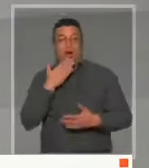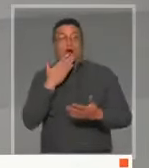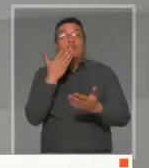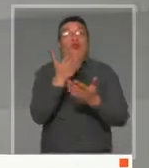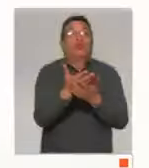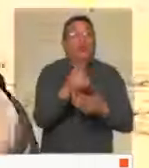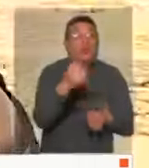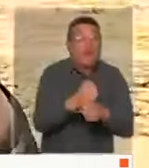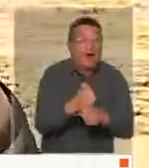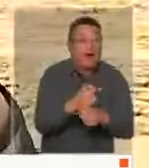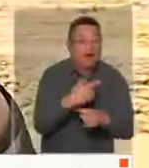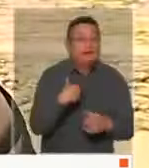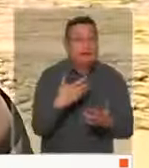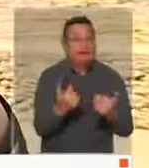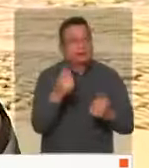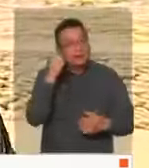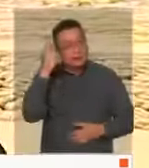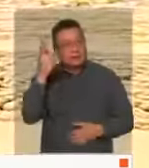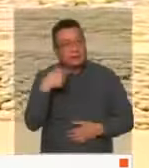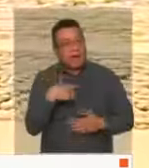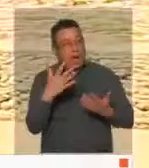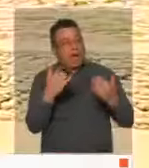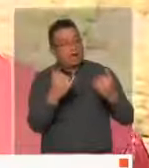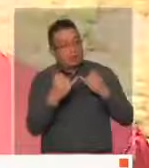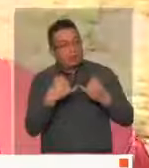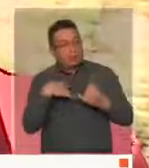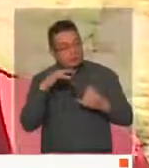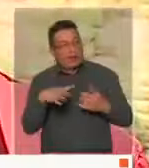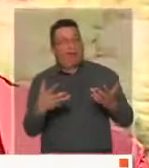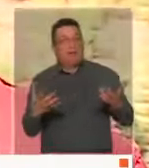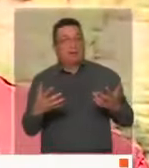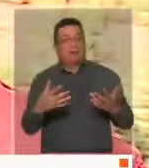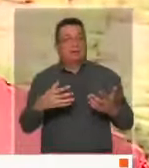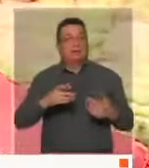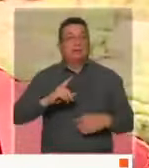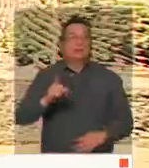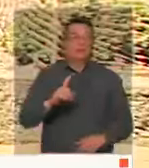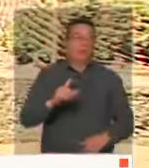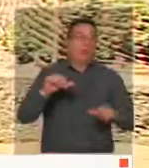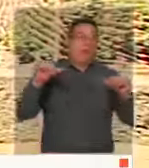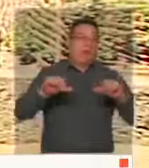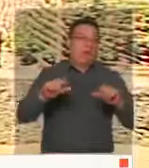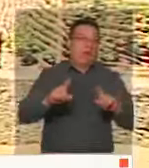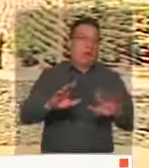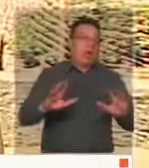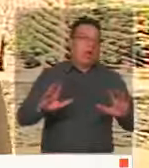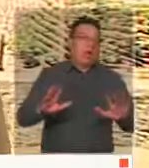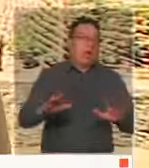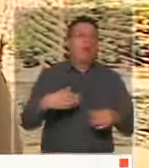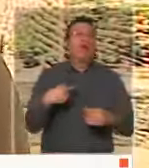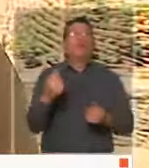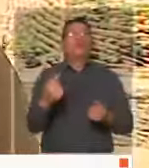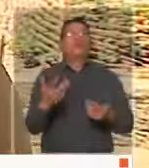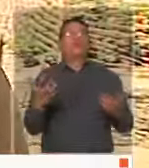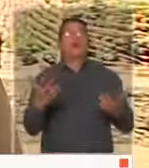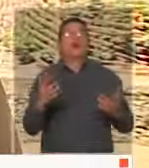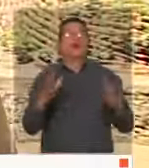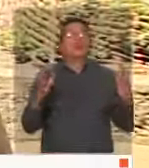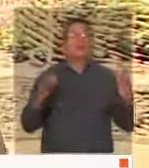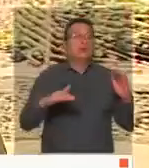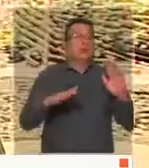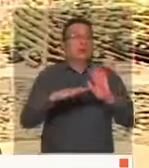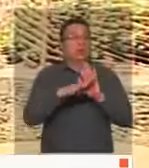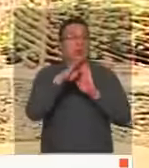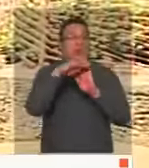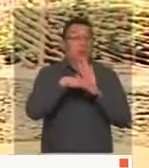trivial. Así uno tiene más información y sabe a lo que va. Uy, está mal, señorita, está mal. ¿Cuánto será? Como vais muy a la deriva, a